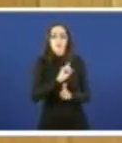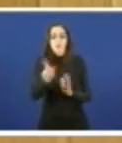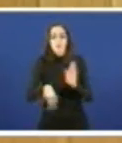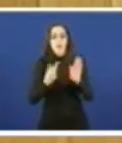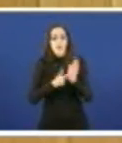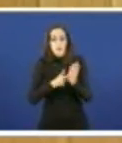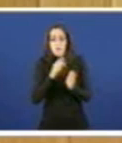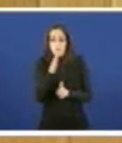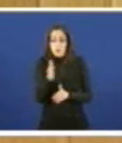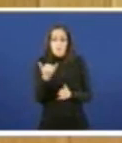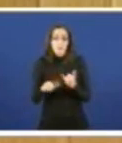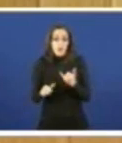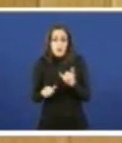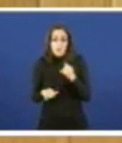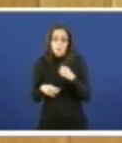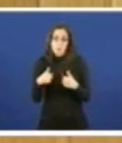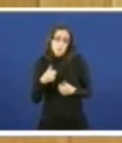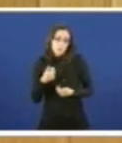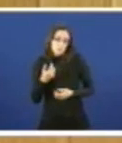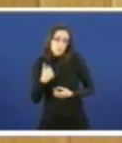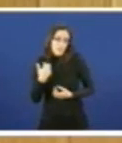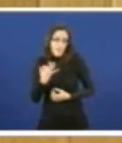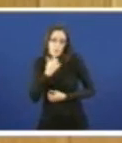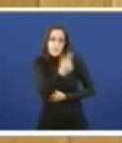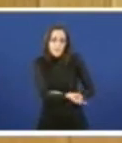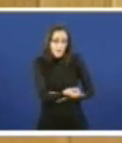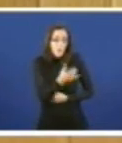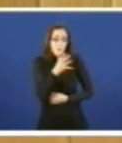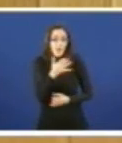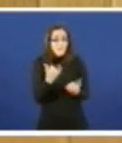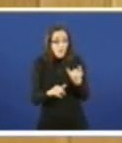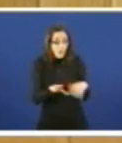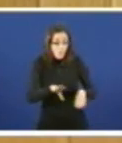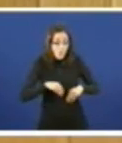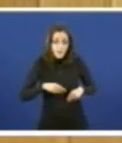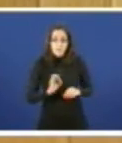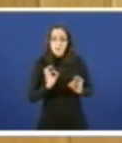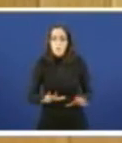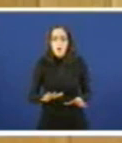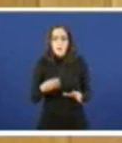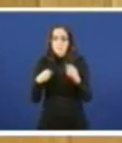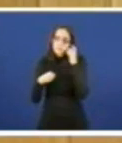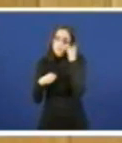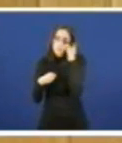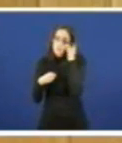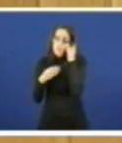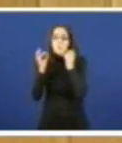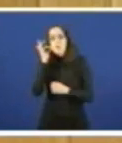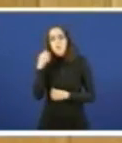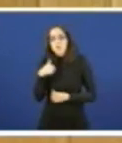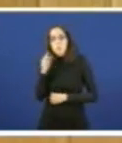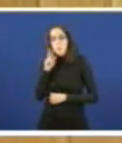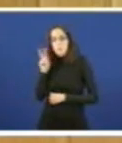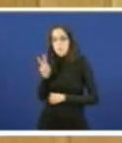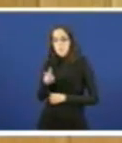senón estaríamos, e permítame que yo diga, vendo como a musa dos povos que bien pasareu, comesta dos